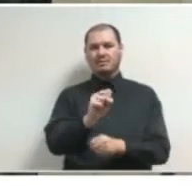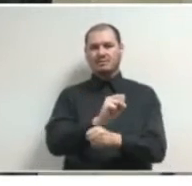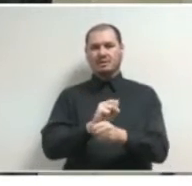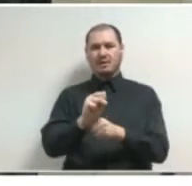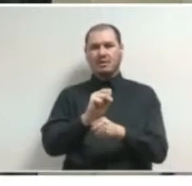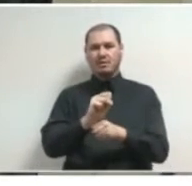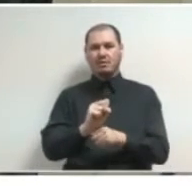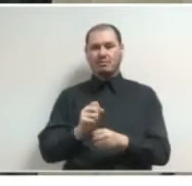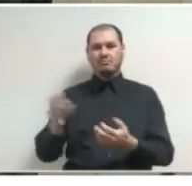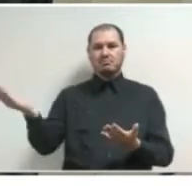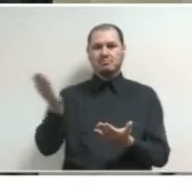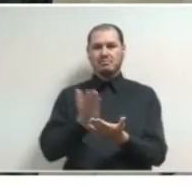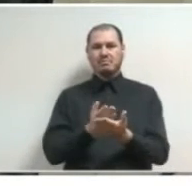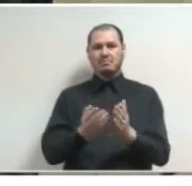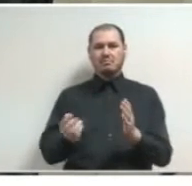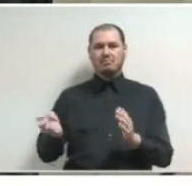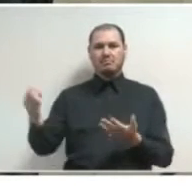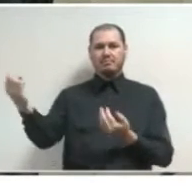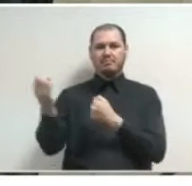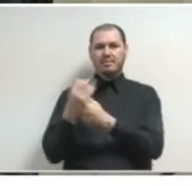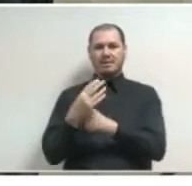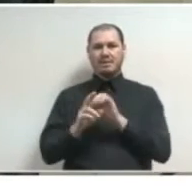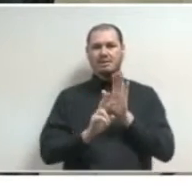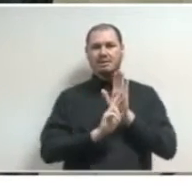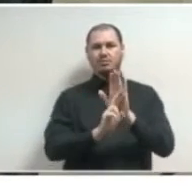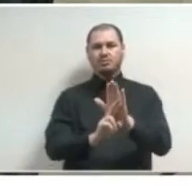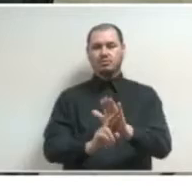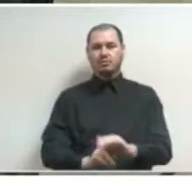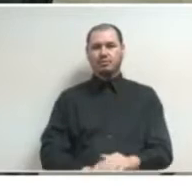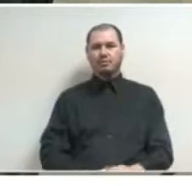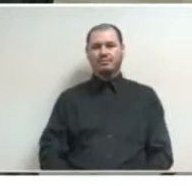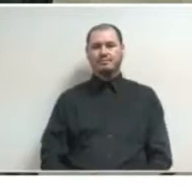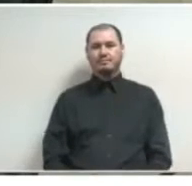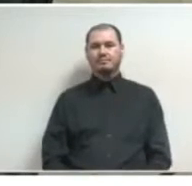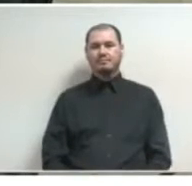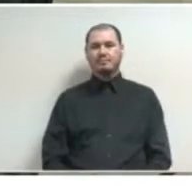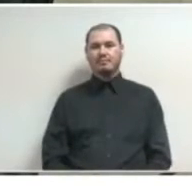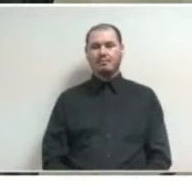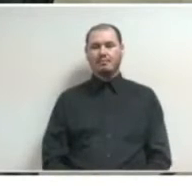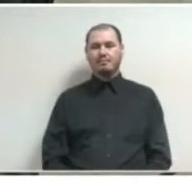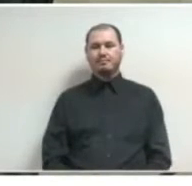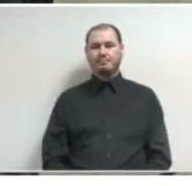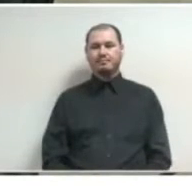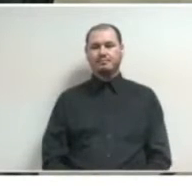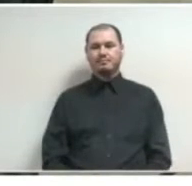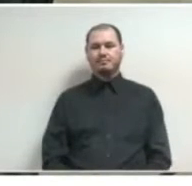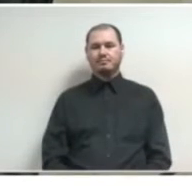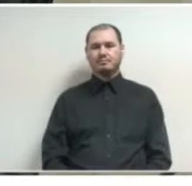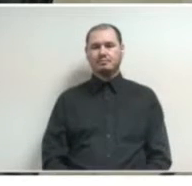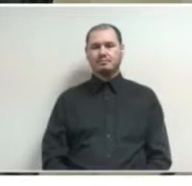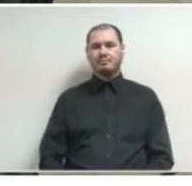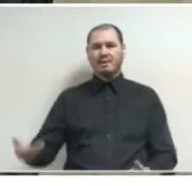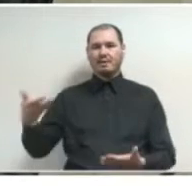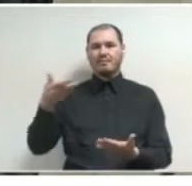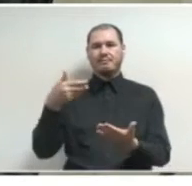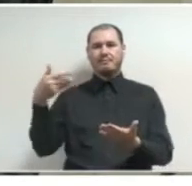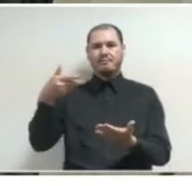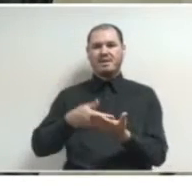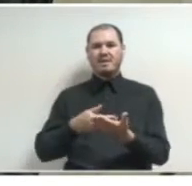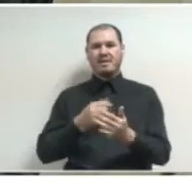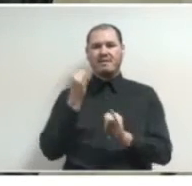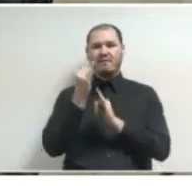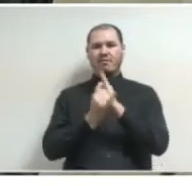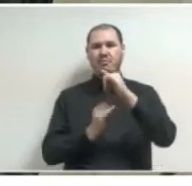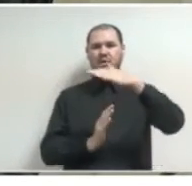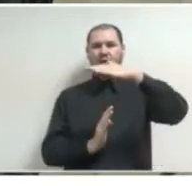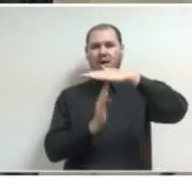Senadores Fernando Lugo urca resolución 1827 PAP Cámara de Guapa artículo 1 P y Gina Oyeure Marandú Corte